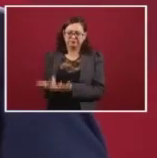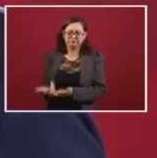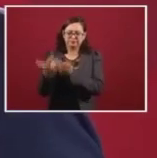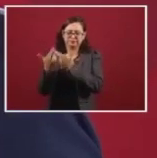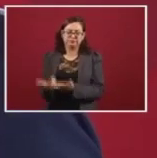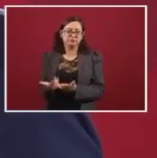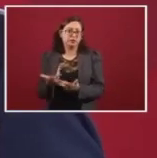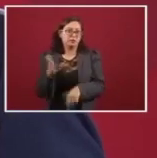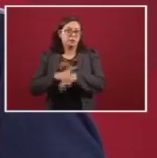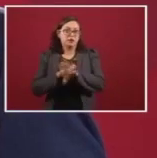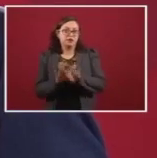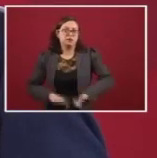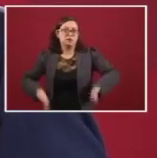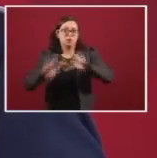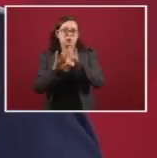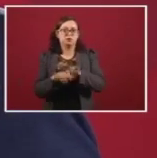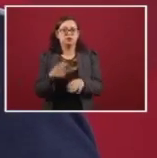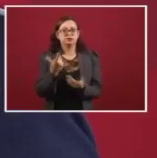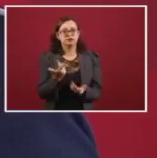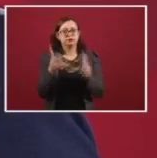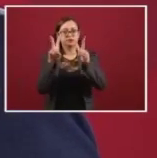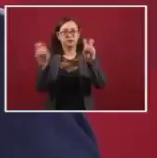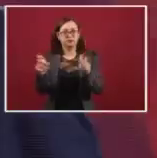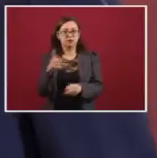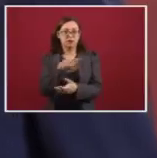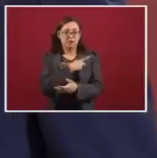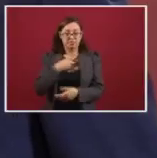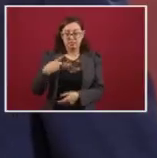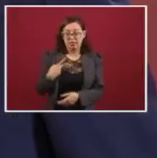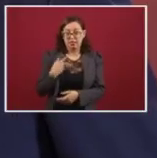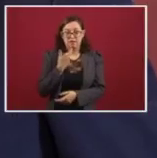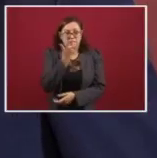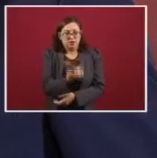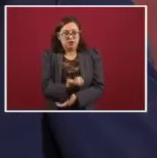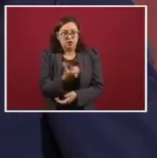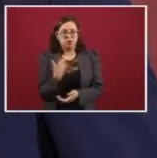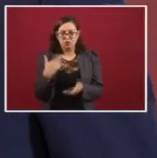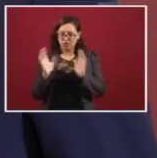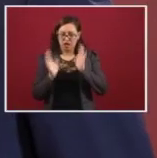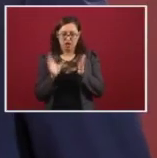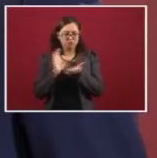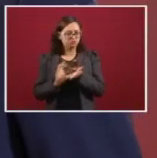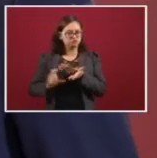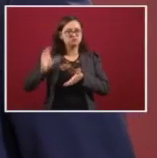esos créditos, pues es un ahorro. El caso del avión presidencial,